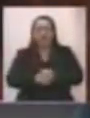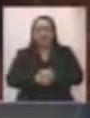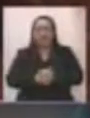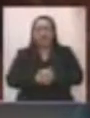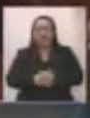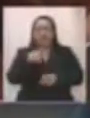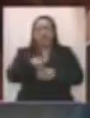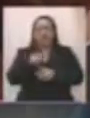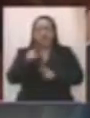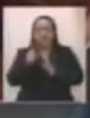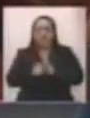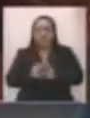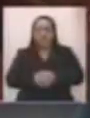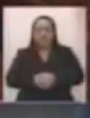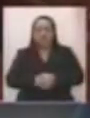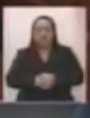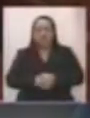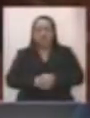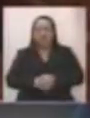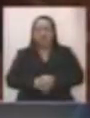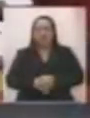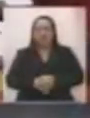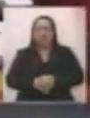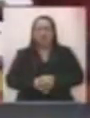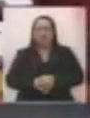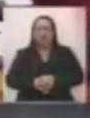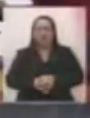votación del presente dictamen. Gracias, presidenta.